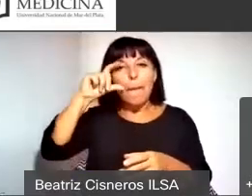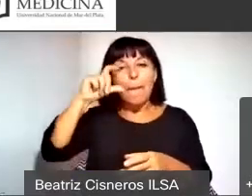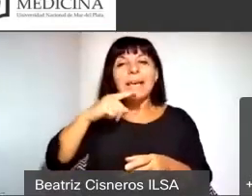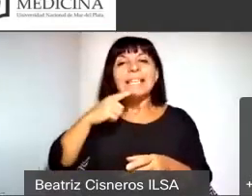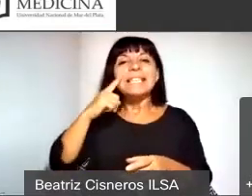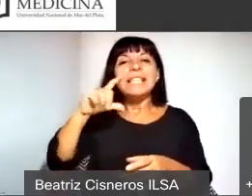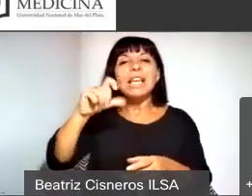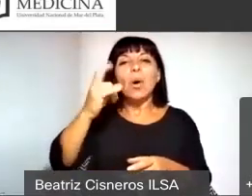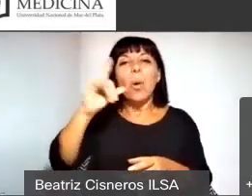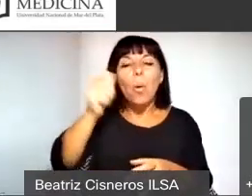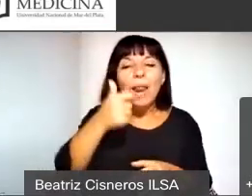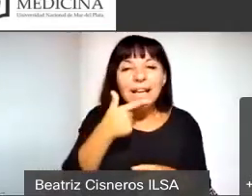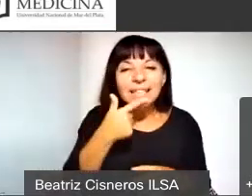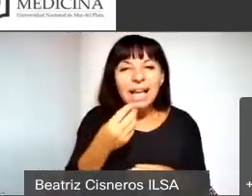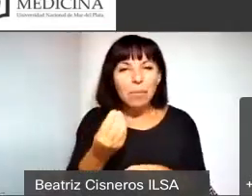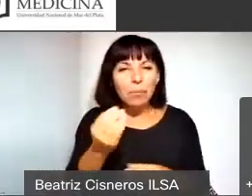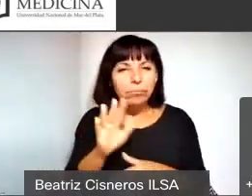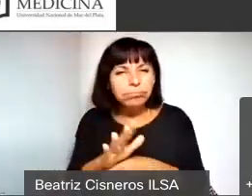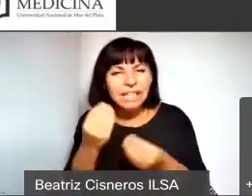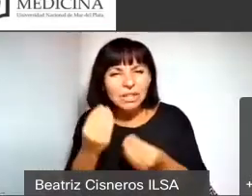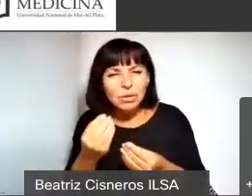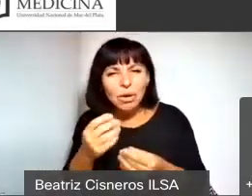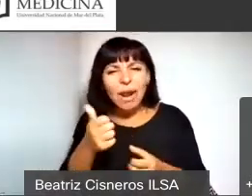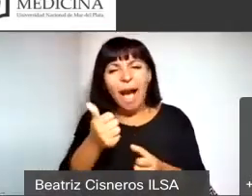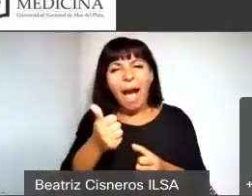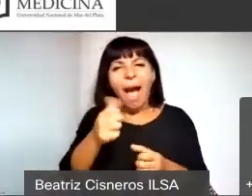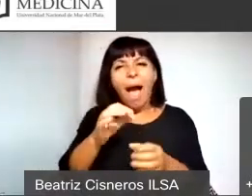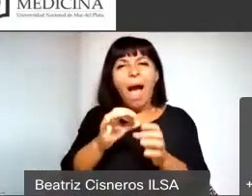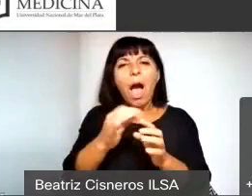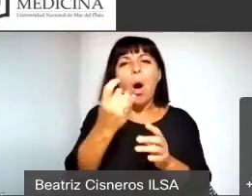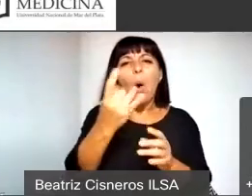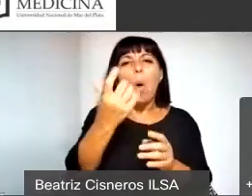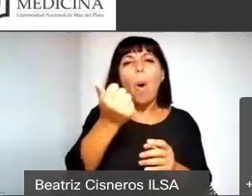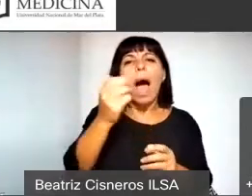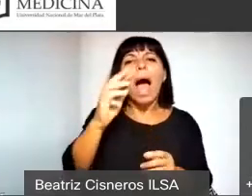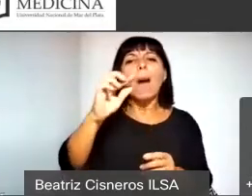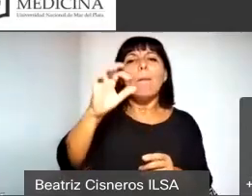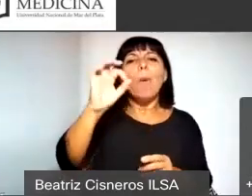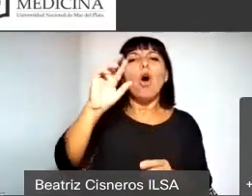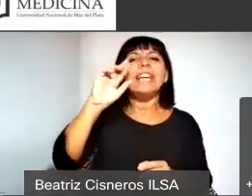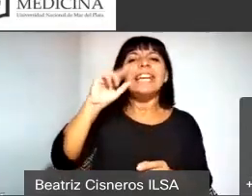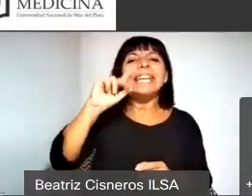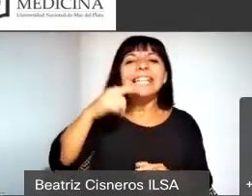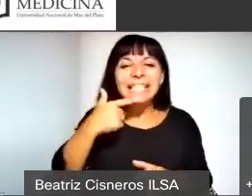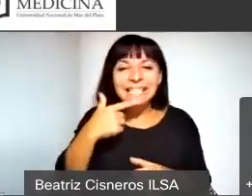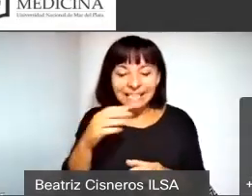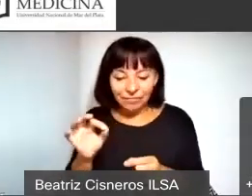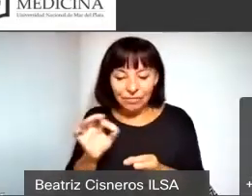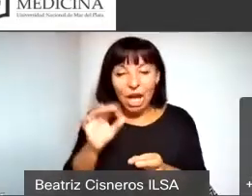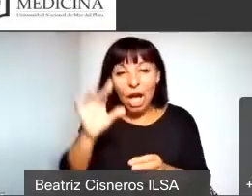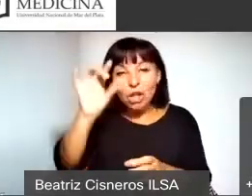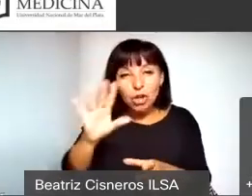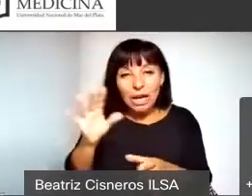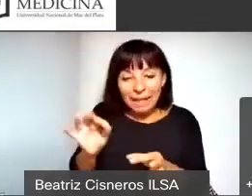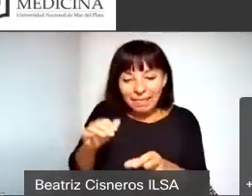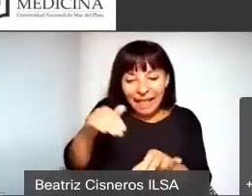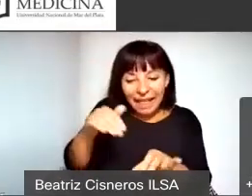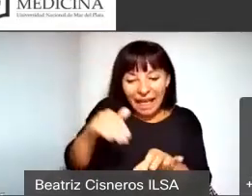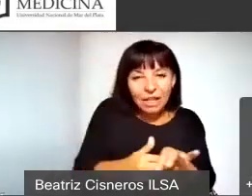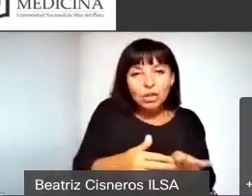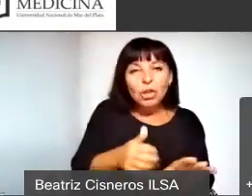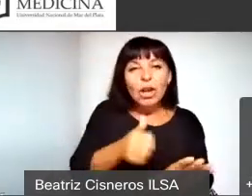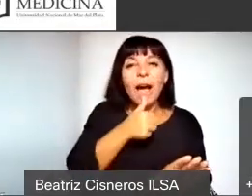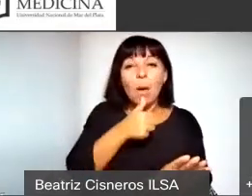son canales que van a ser atravesados únicamente por moléculas de agua. En respuesta a esta hormona, estas